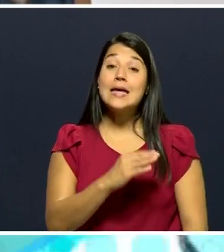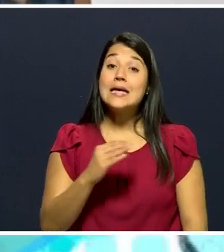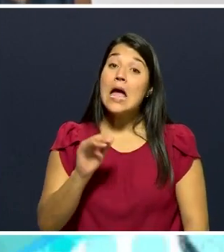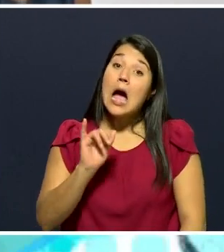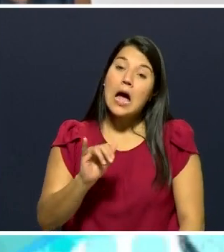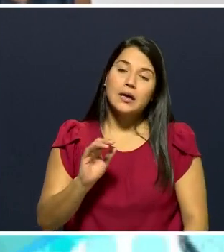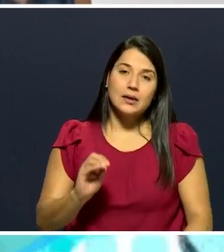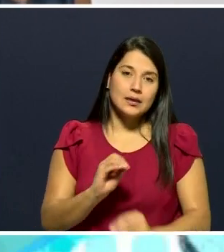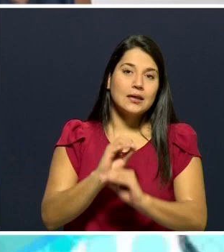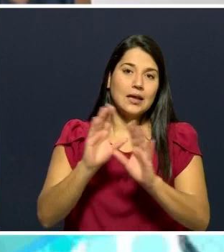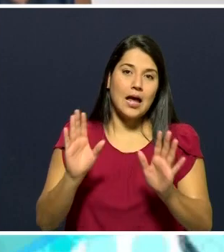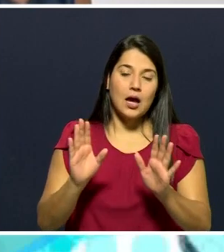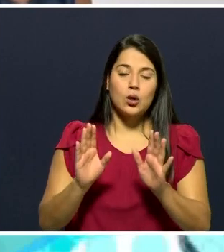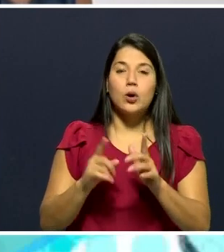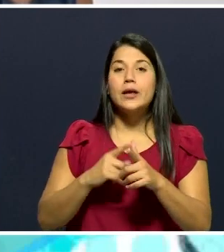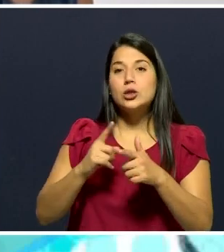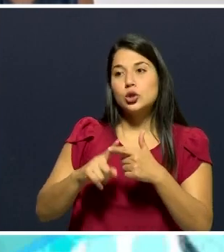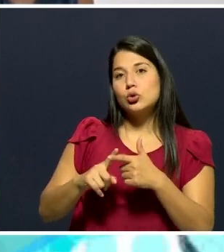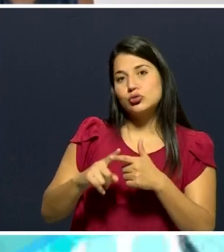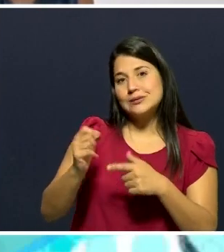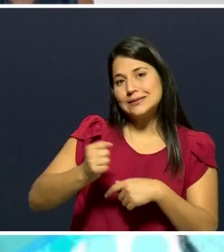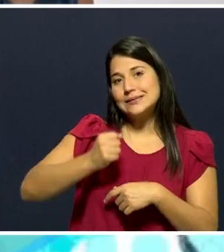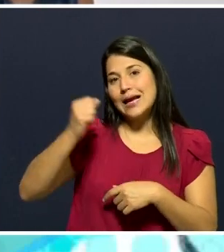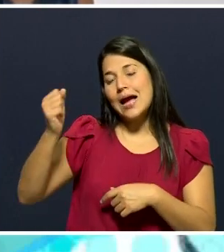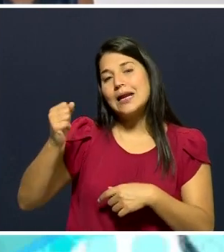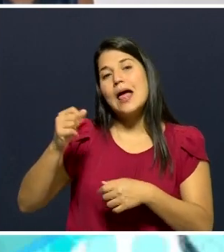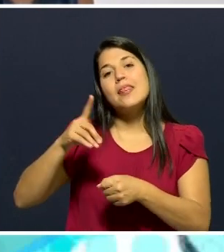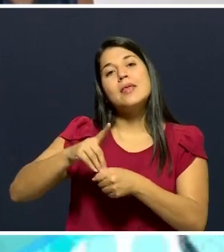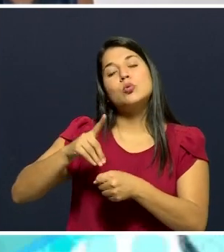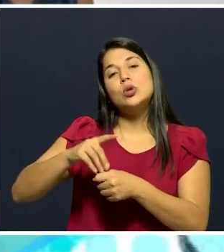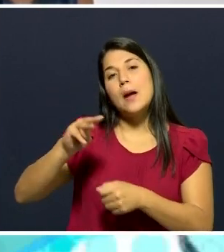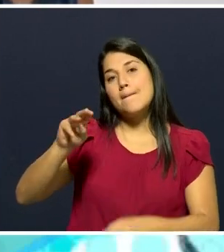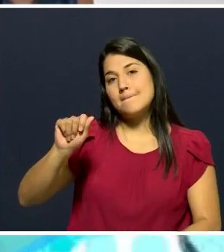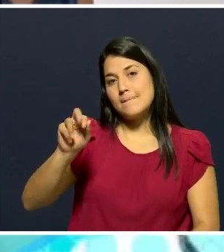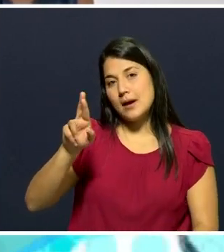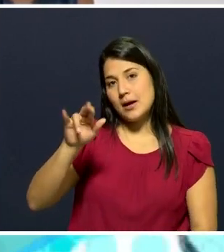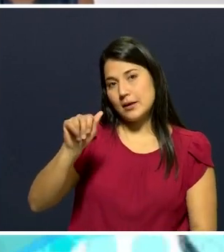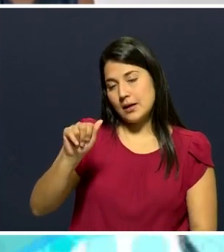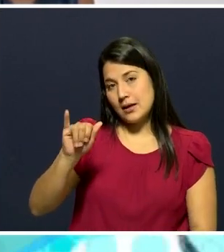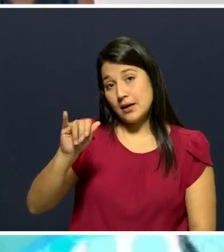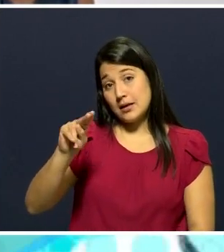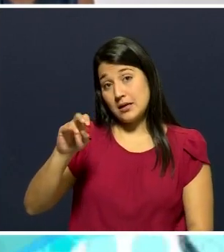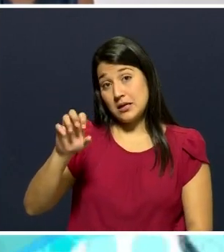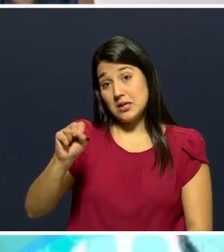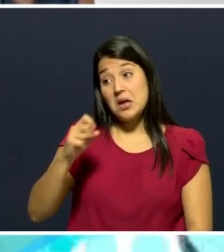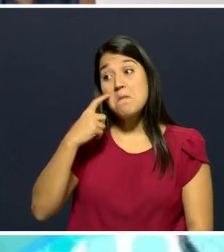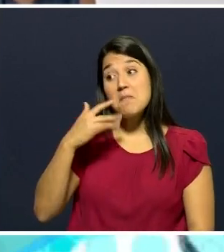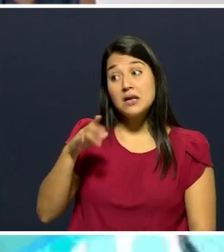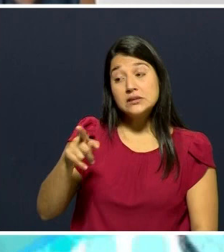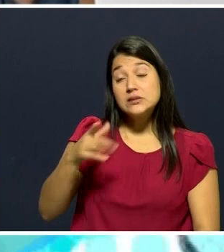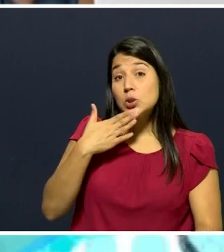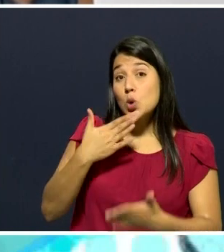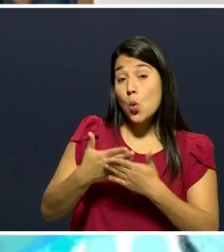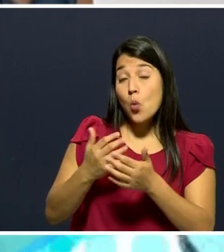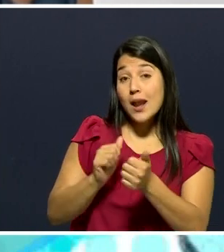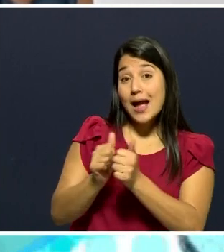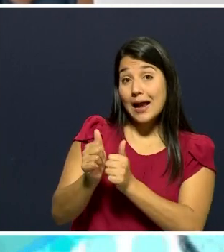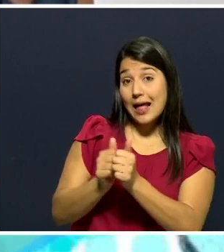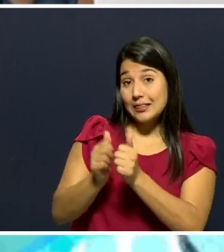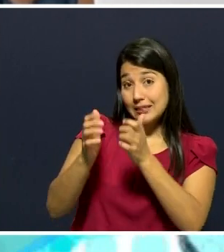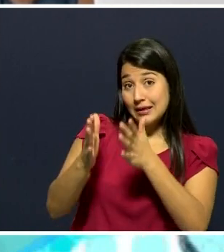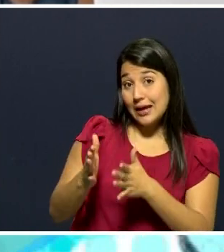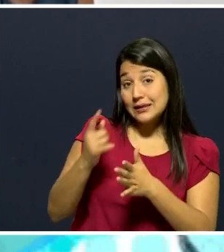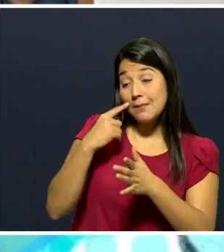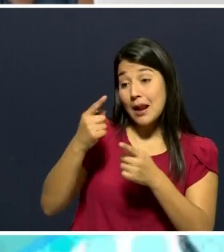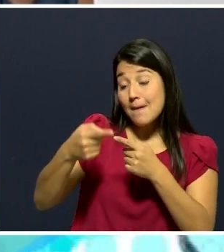por supuesto, que queda la diputada María Inés, que parecería que es una candidata potencial importante, digamos, de verlo así para